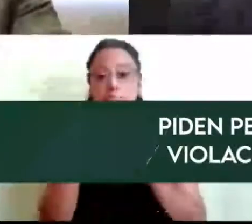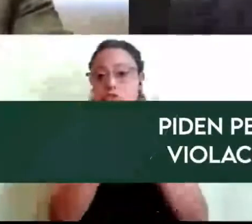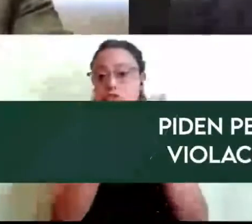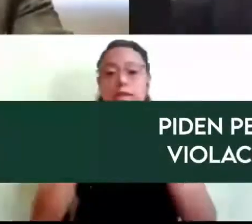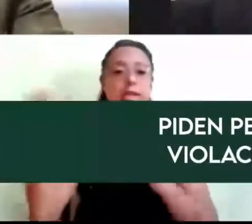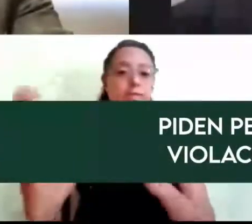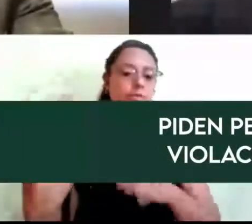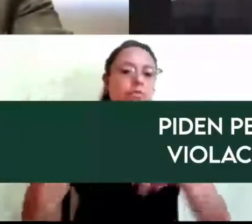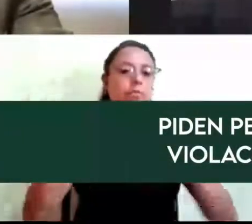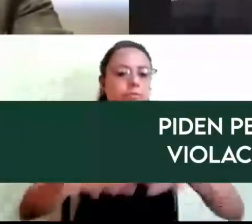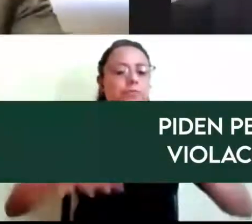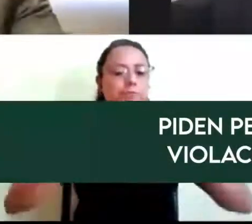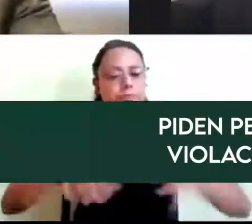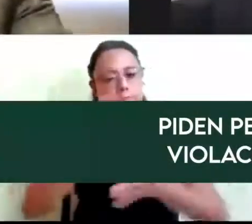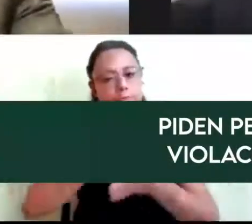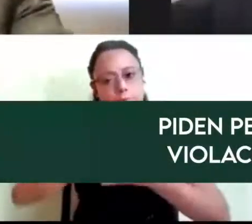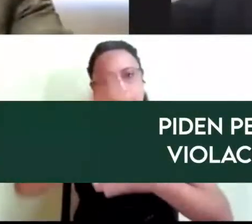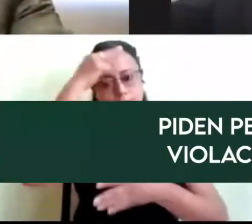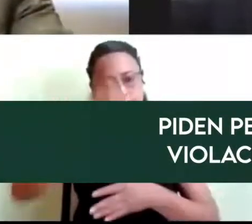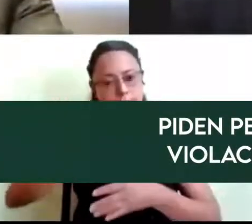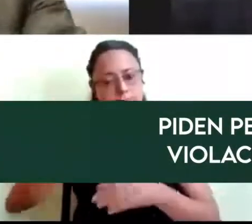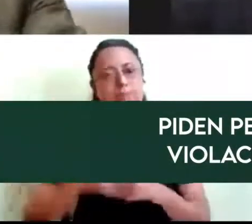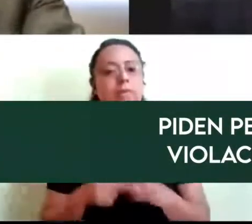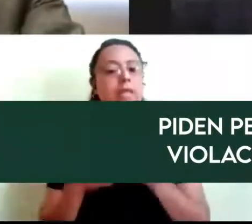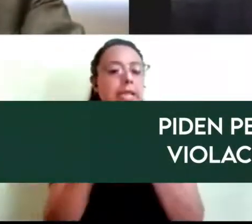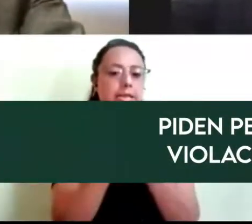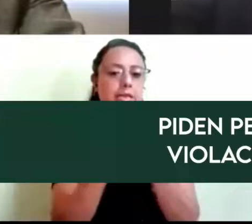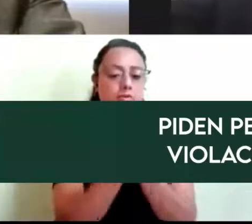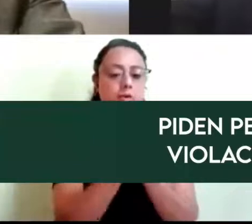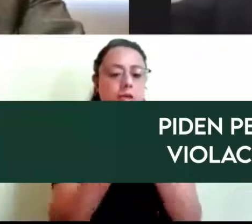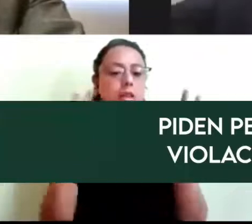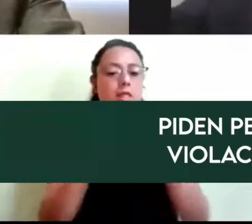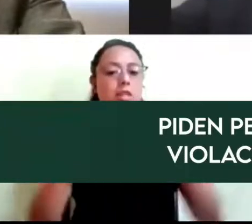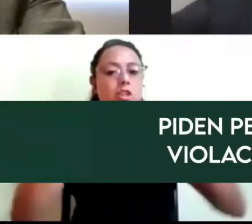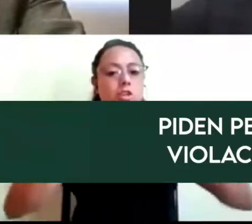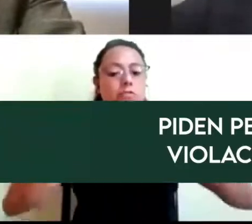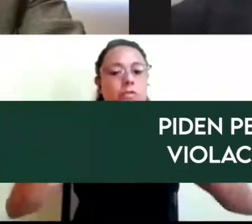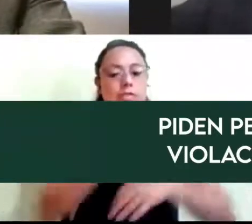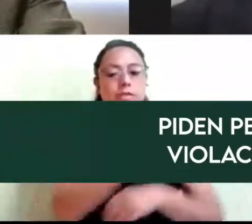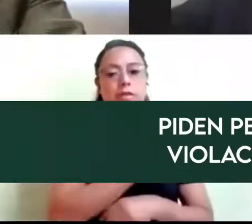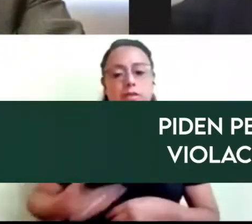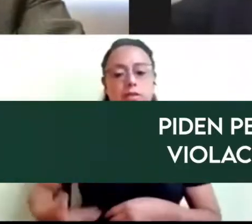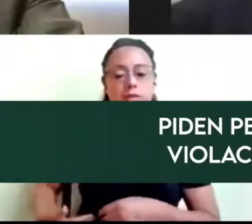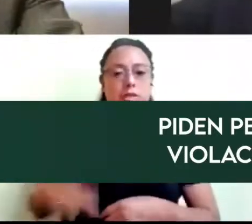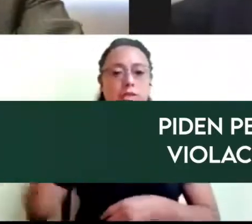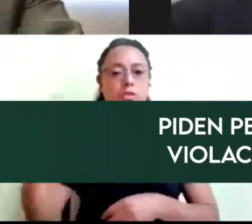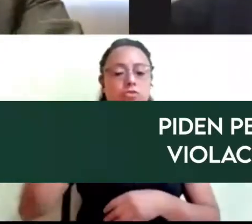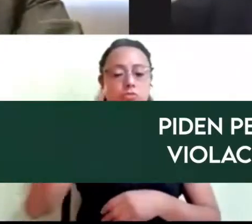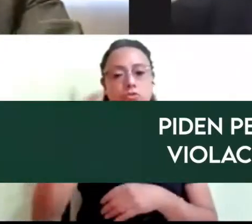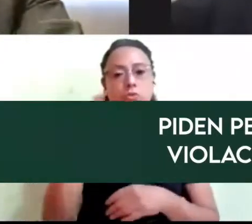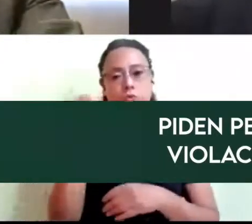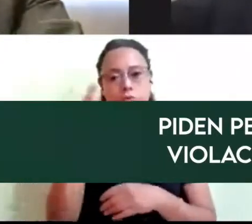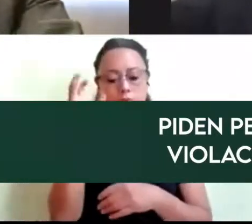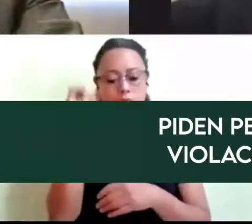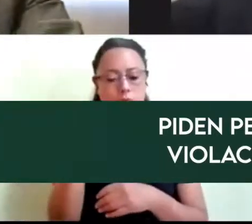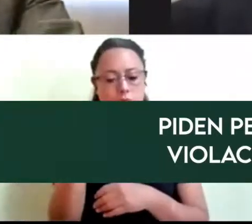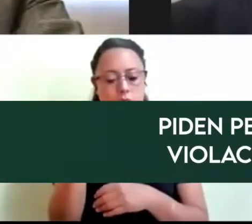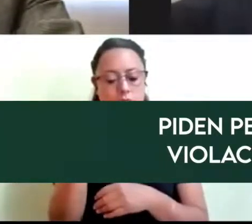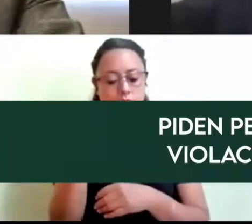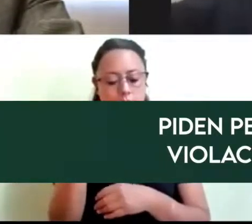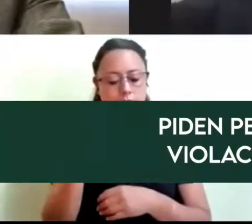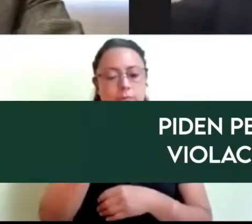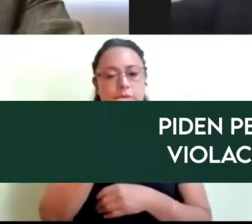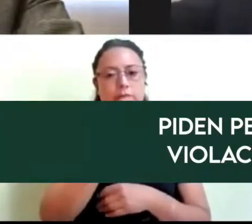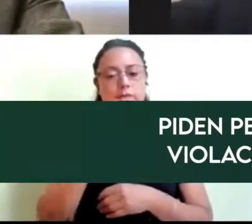El diputado al Congreso de la Ciudad de México, Carlos Fernández Tinoco, propuso reformar el artículo 174 del Código Penal Capitalino para